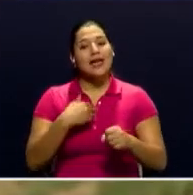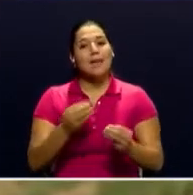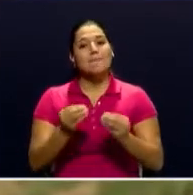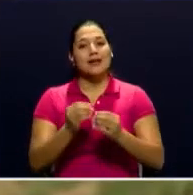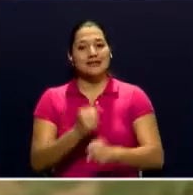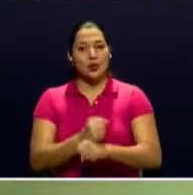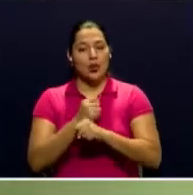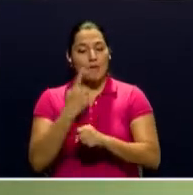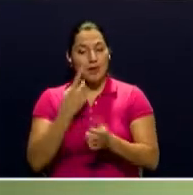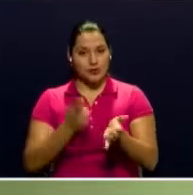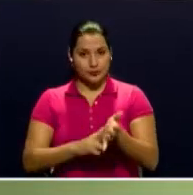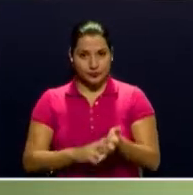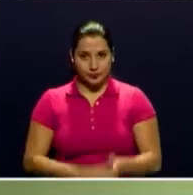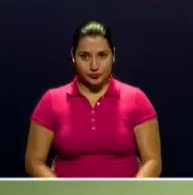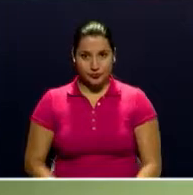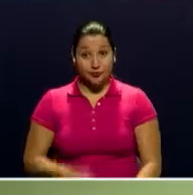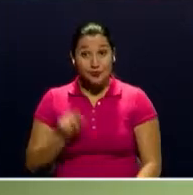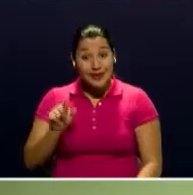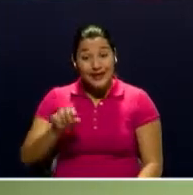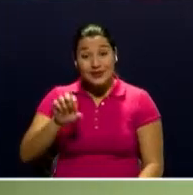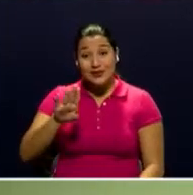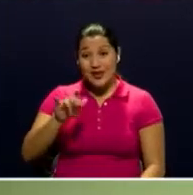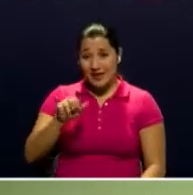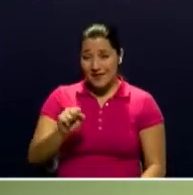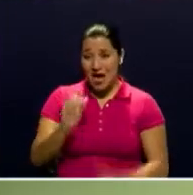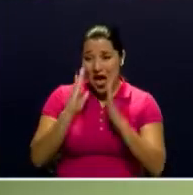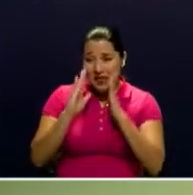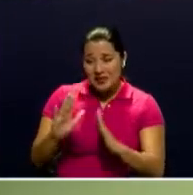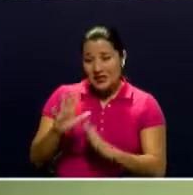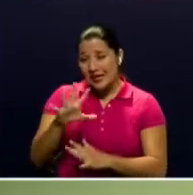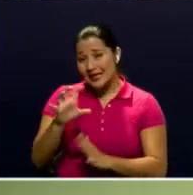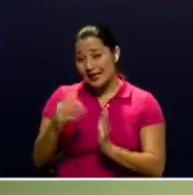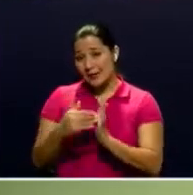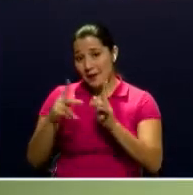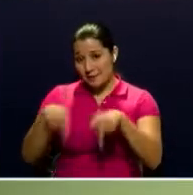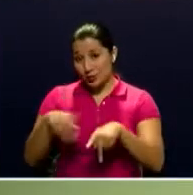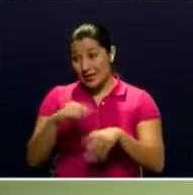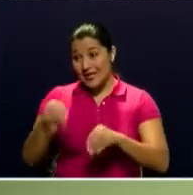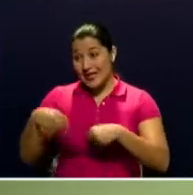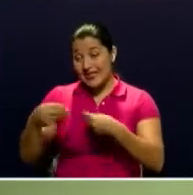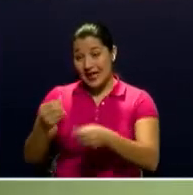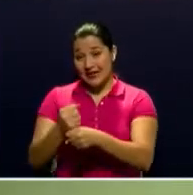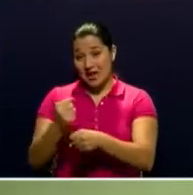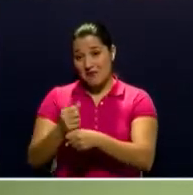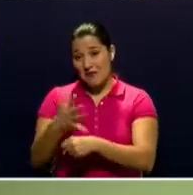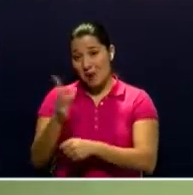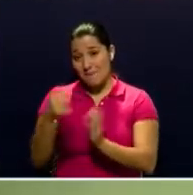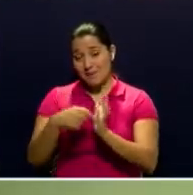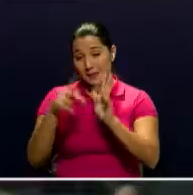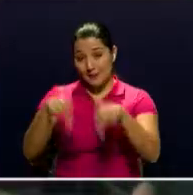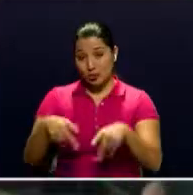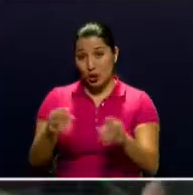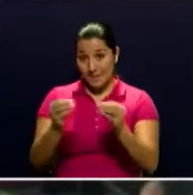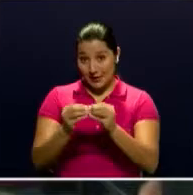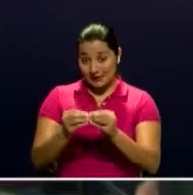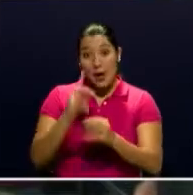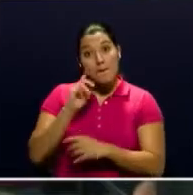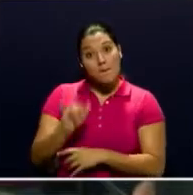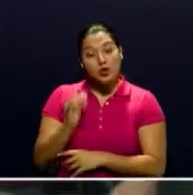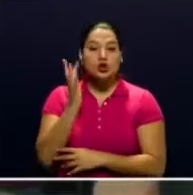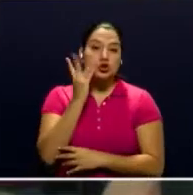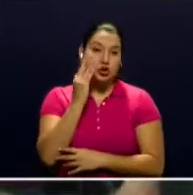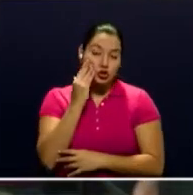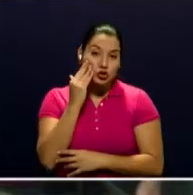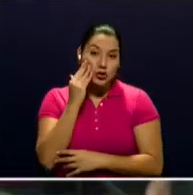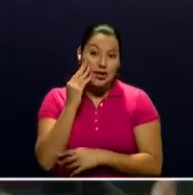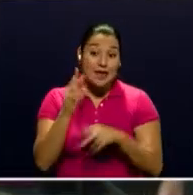la hora de licitar. Estos EVAIS atienden 500,000 de personas y dan empleo a unas 1.000 personas más. Es por esta la preocupación